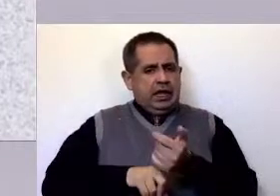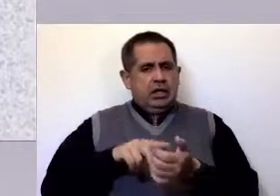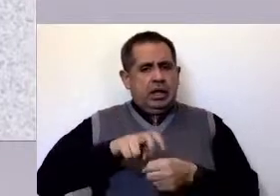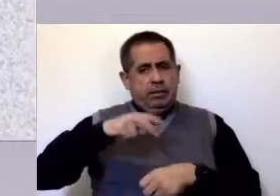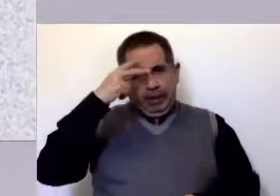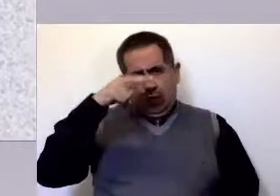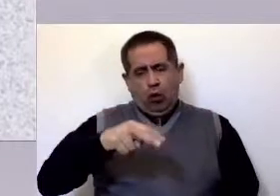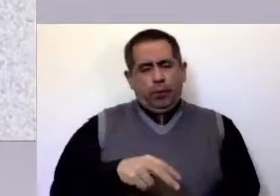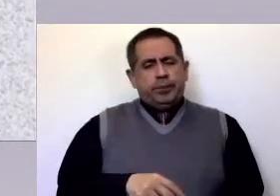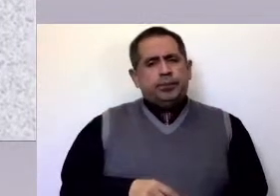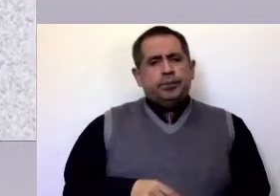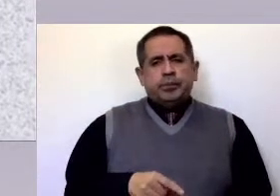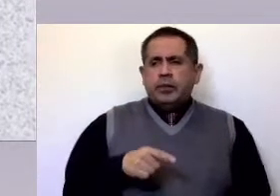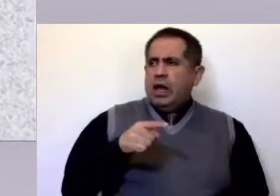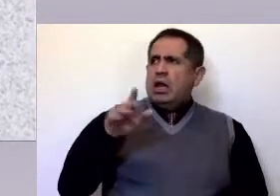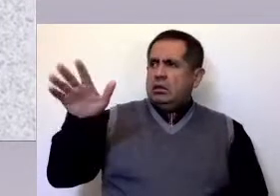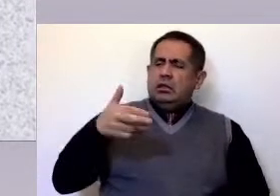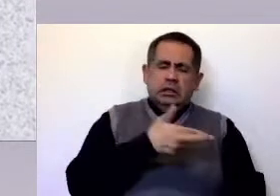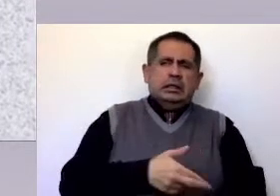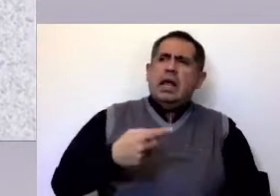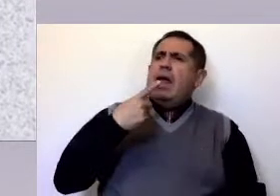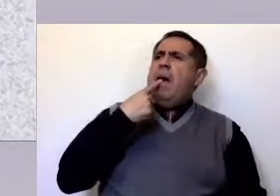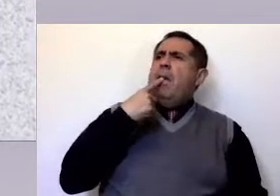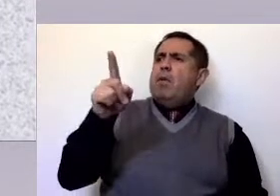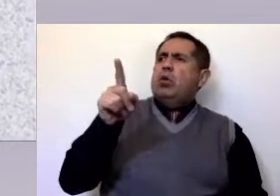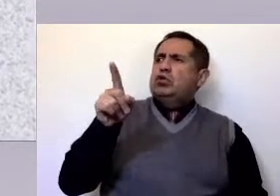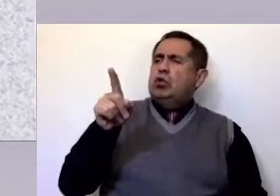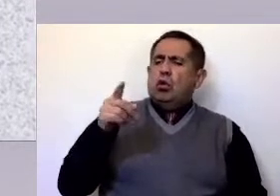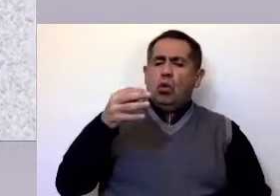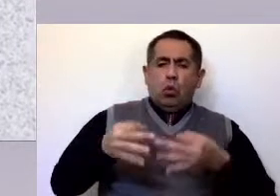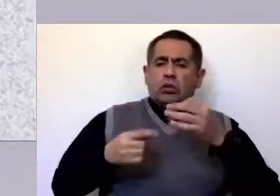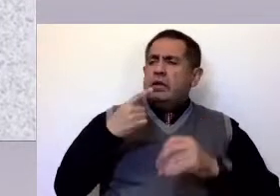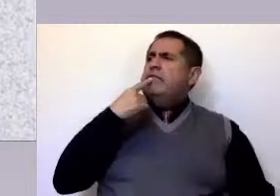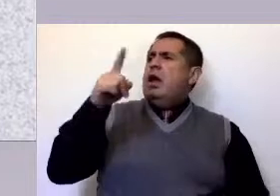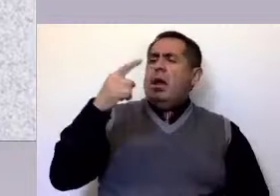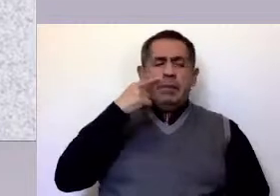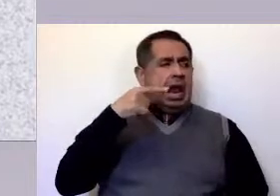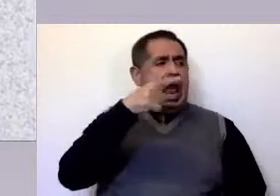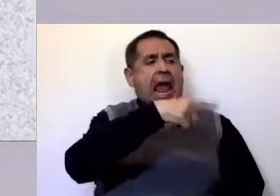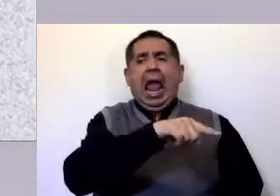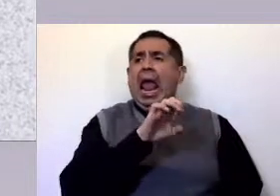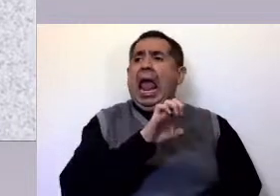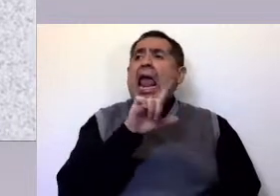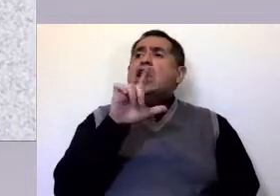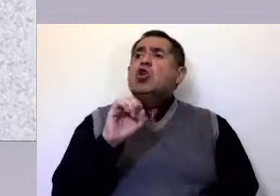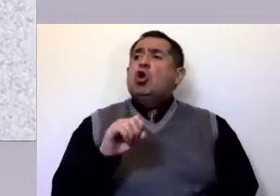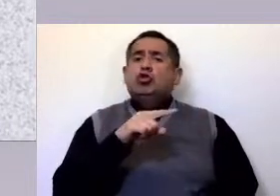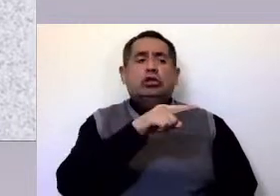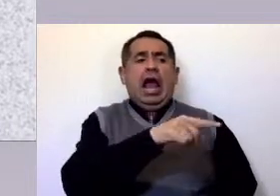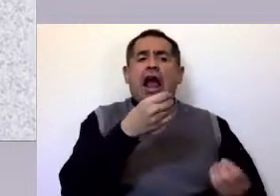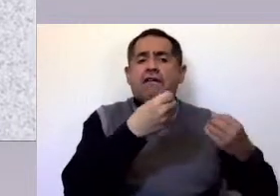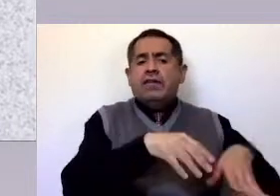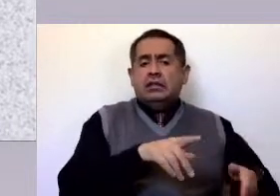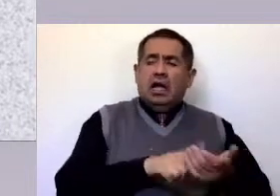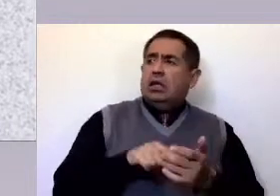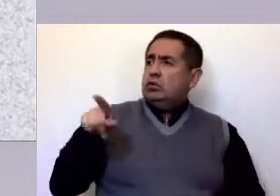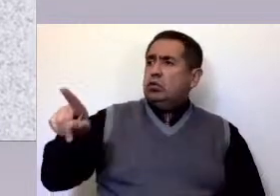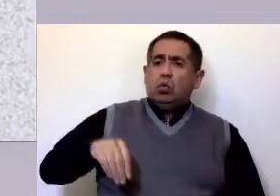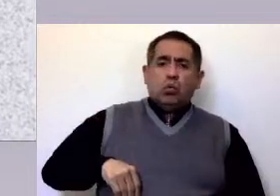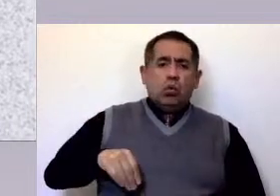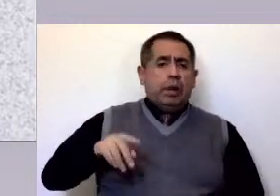promueve un juicio de amparo en directo en el que reclamó de distintas autoridades en el ámbito de sus respectivas